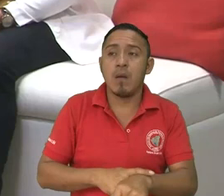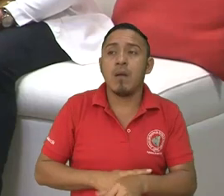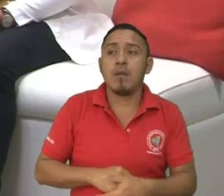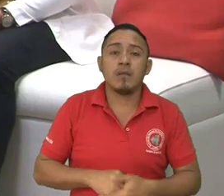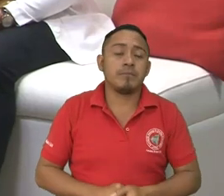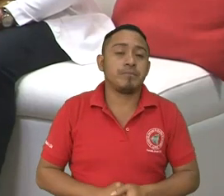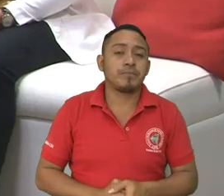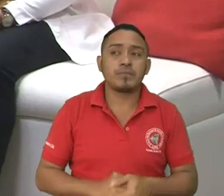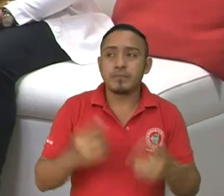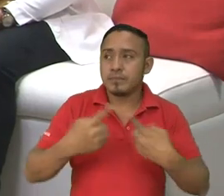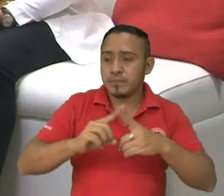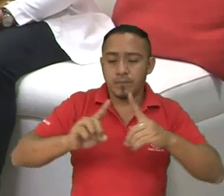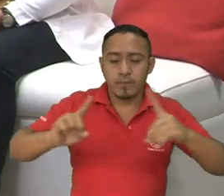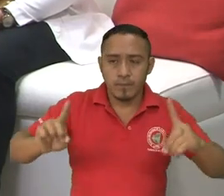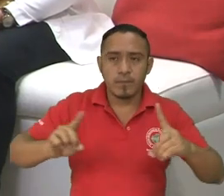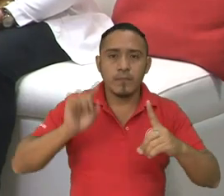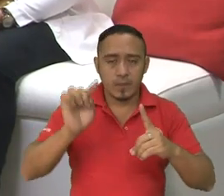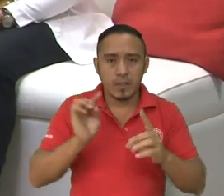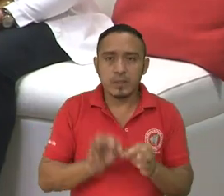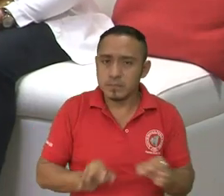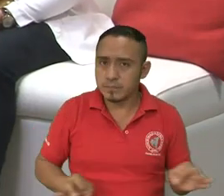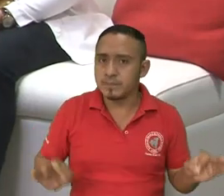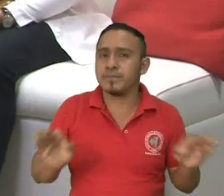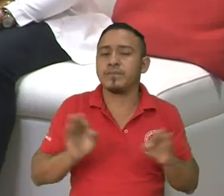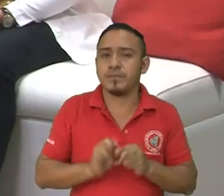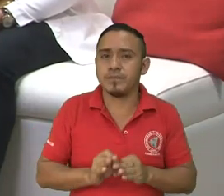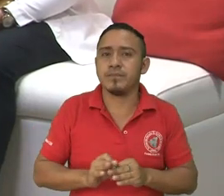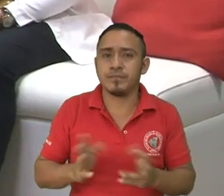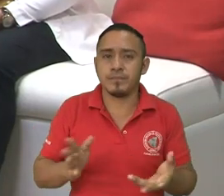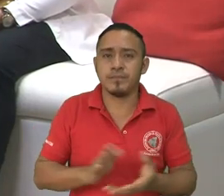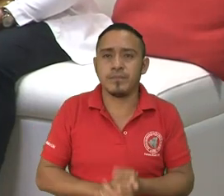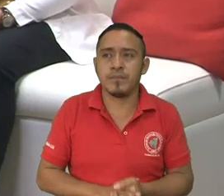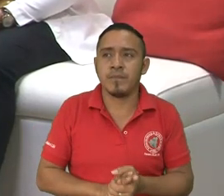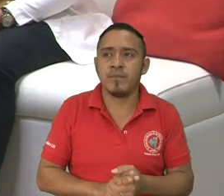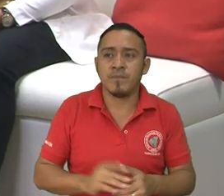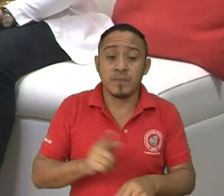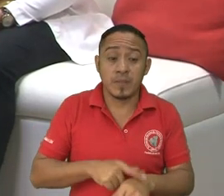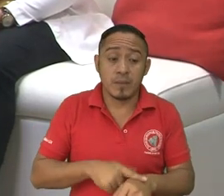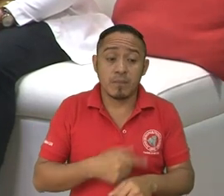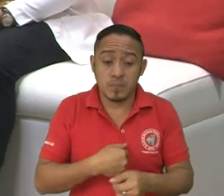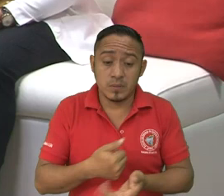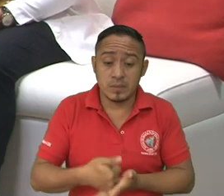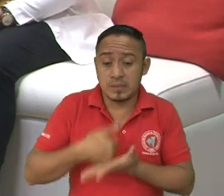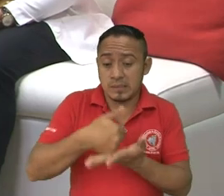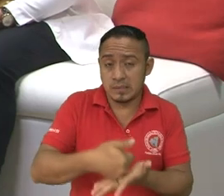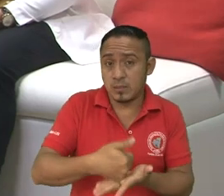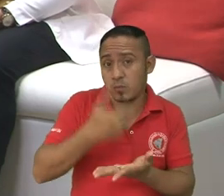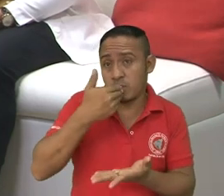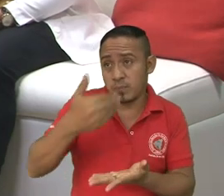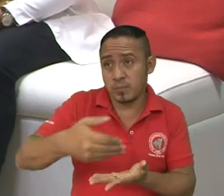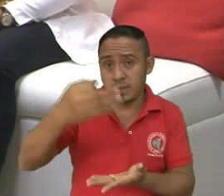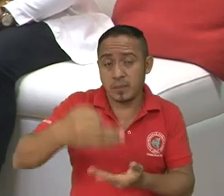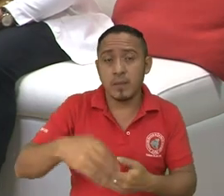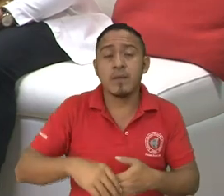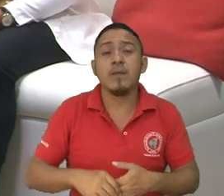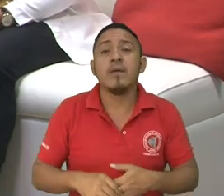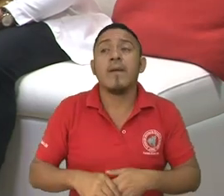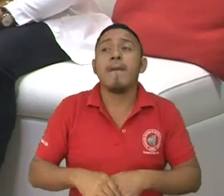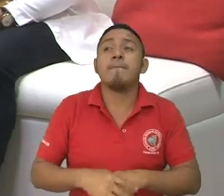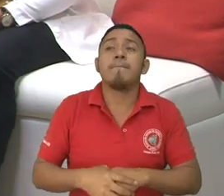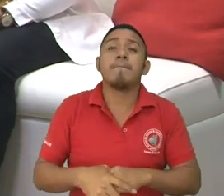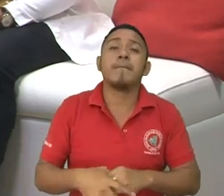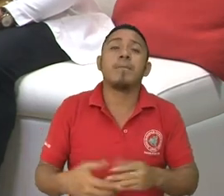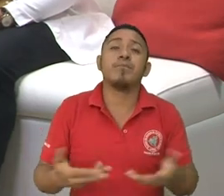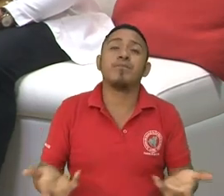padre y madre separados. Es un factor muy fundamental para eso. Y el tiempo dedicado, y tiempo de calidad. Y el tiempo de Porque calidad. ¿Qué pasa,